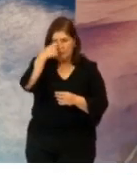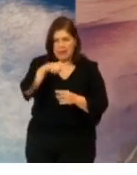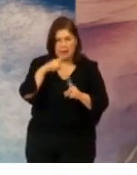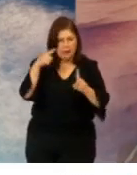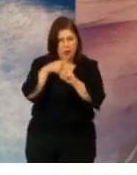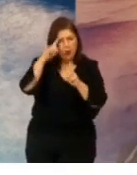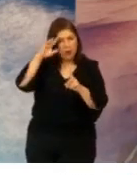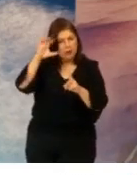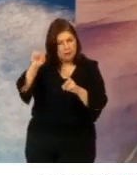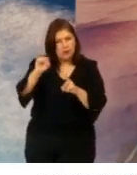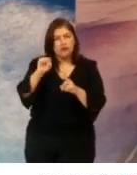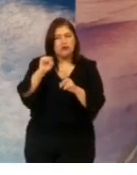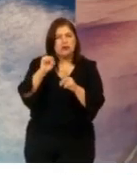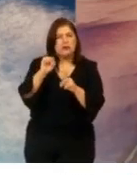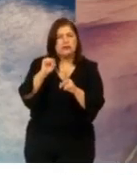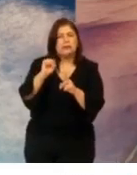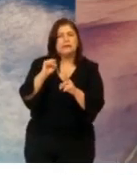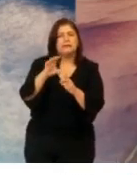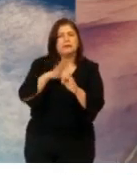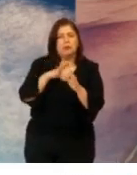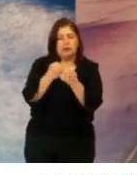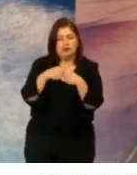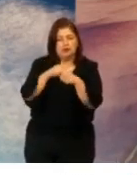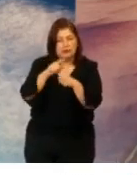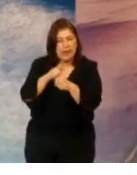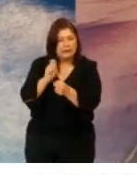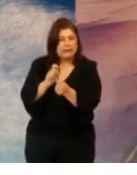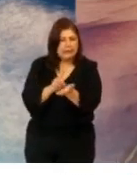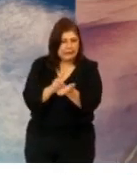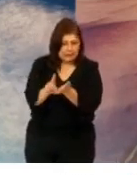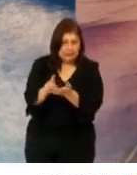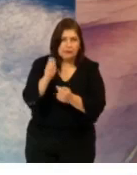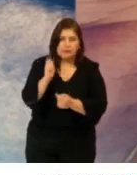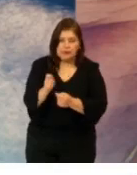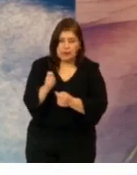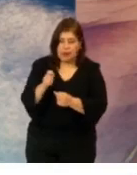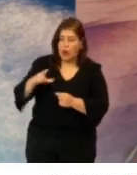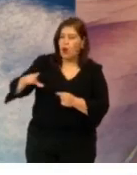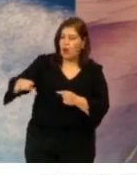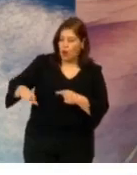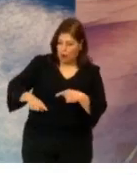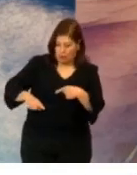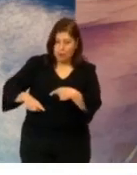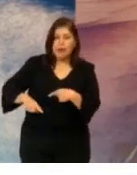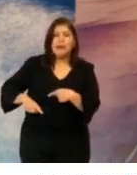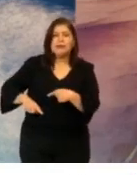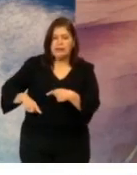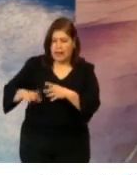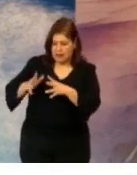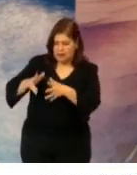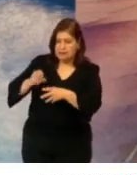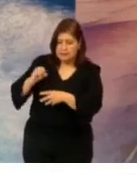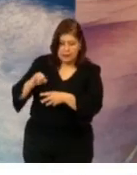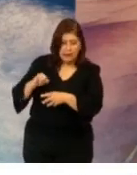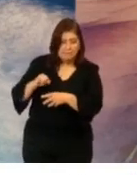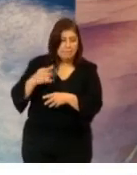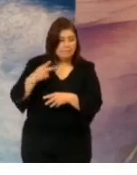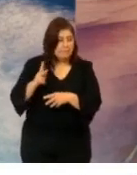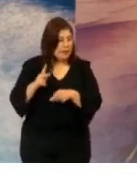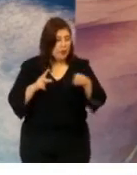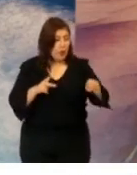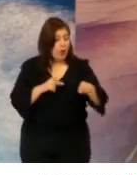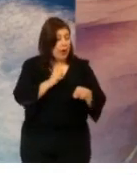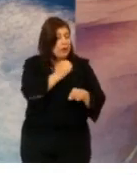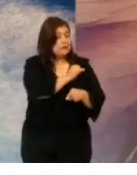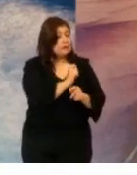El concepto de Estado social de derecho lo que dice es, el Estado no tiene sentido en sí mismo, la sociedad no tiene sentido en